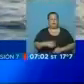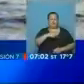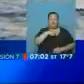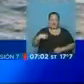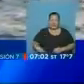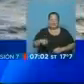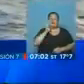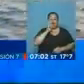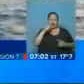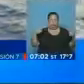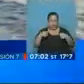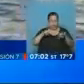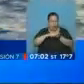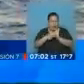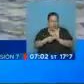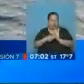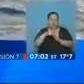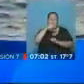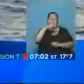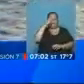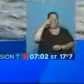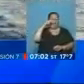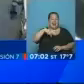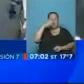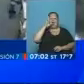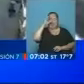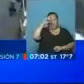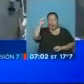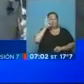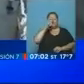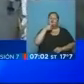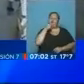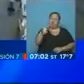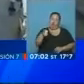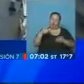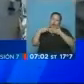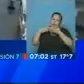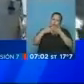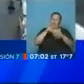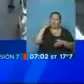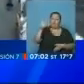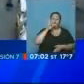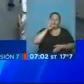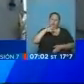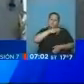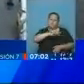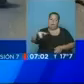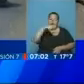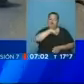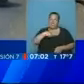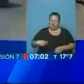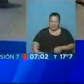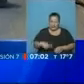China y Estados Unidos en conflicto. Pekín citó al embajador norteamericano para repudiar la incursión de un buque de la Marina estadounidense en el mar de